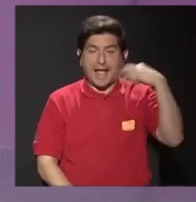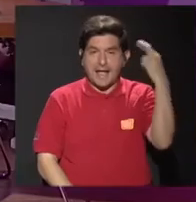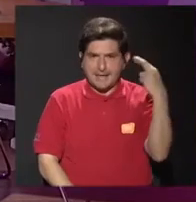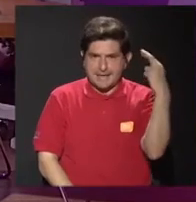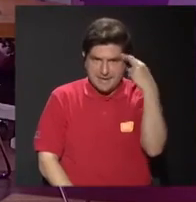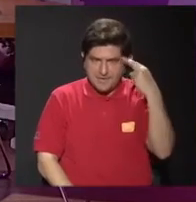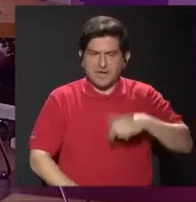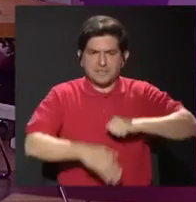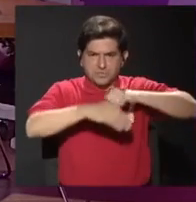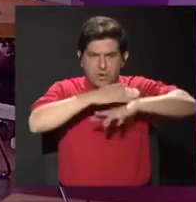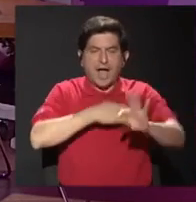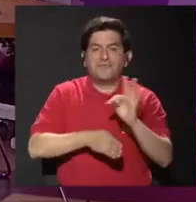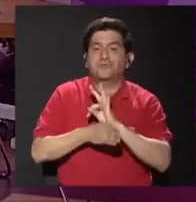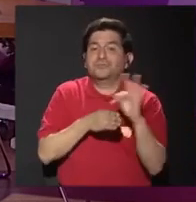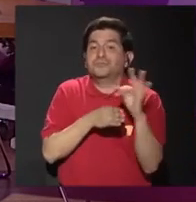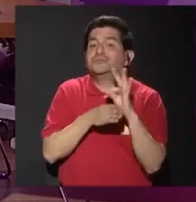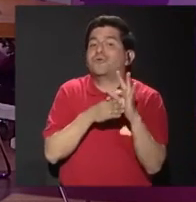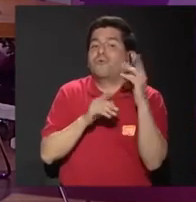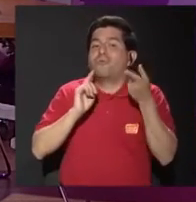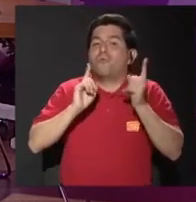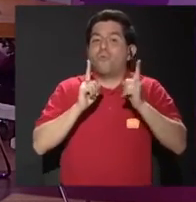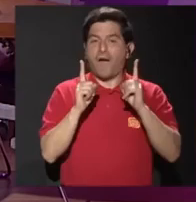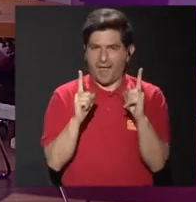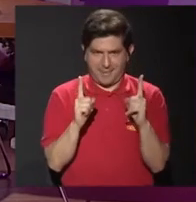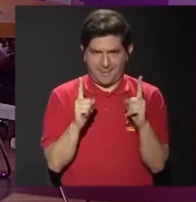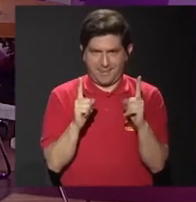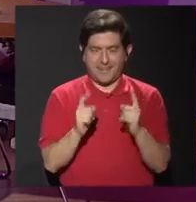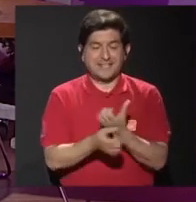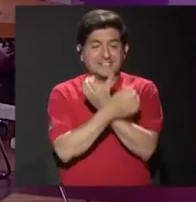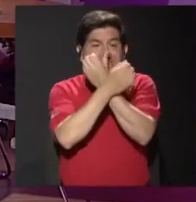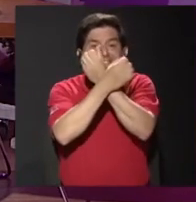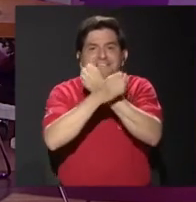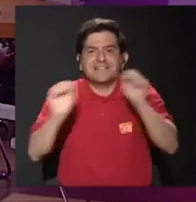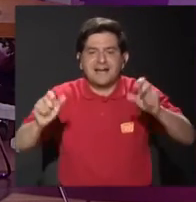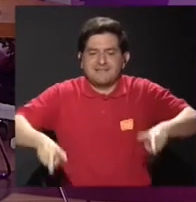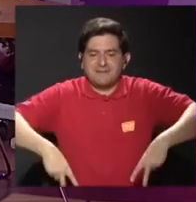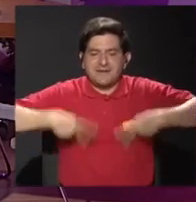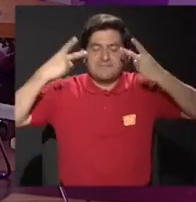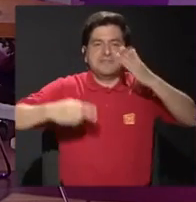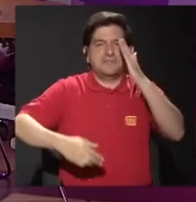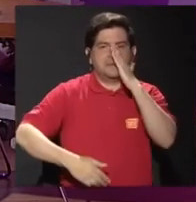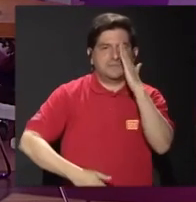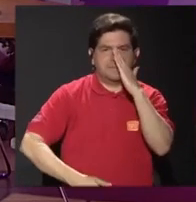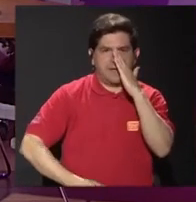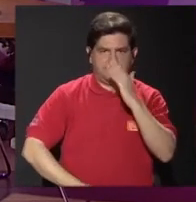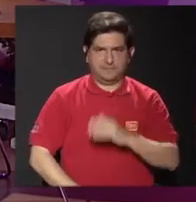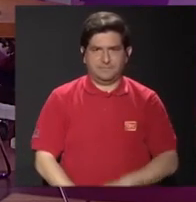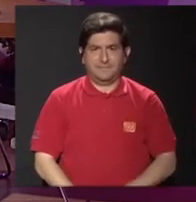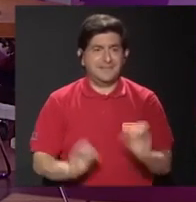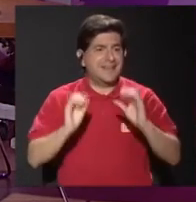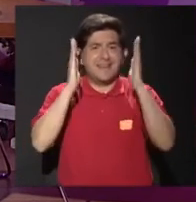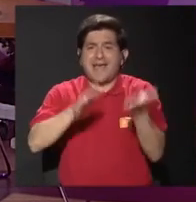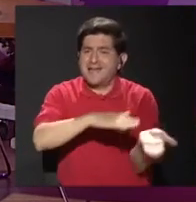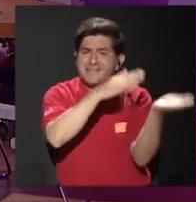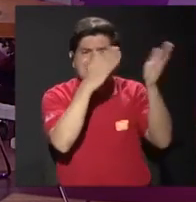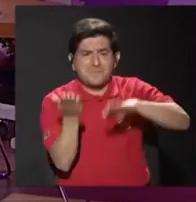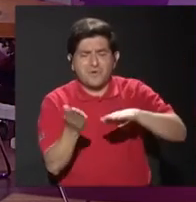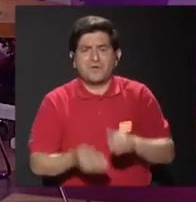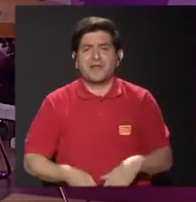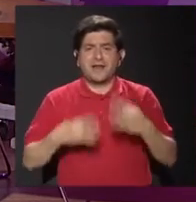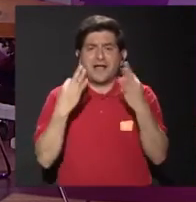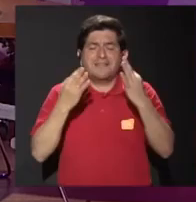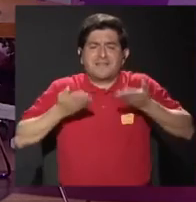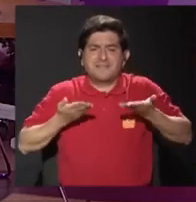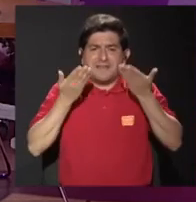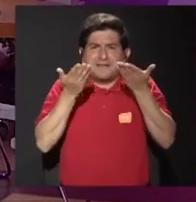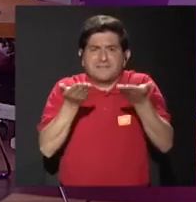causal del aborto terapéutico es precisamente salvaguardar la vida de la madre que nadie muera dando vida